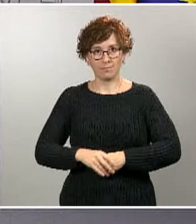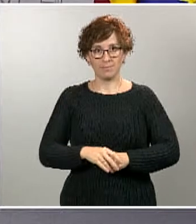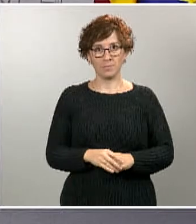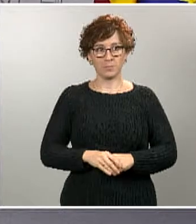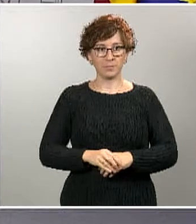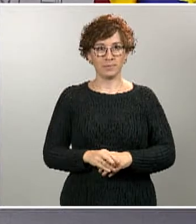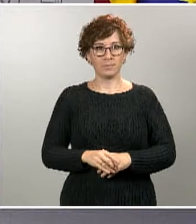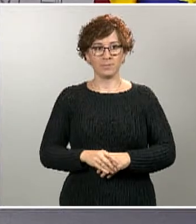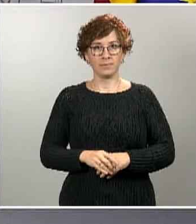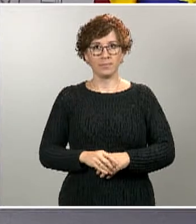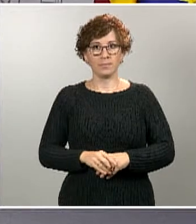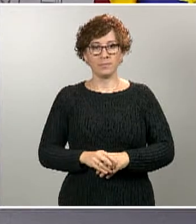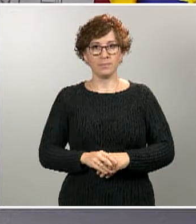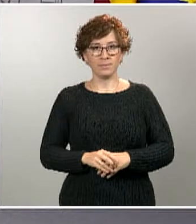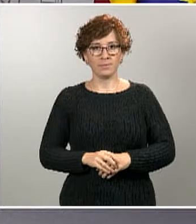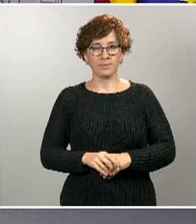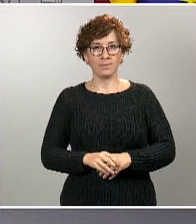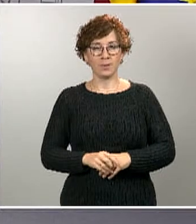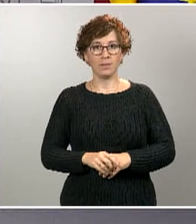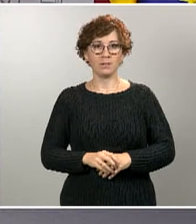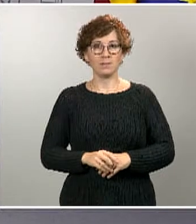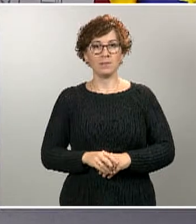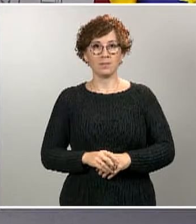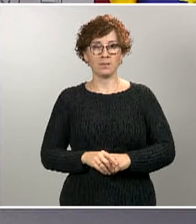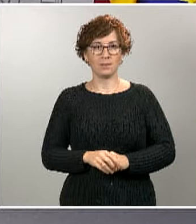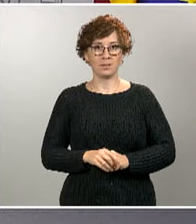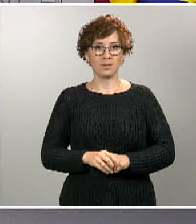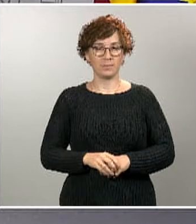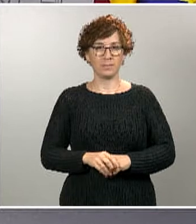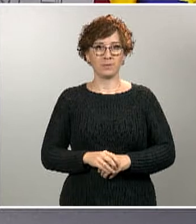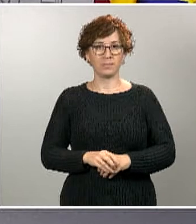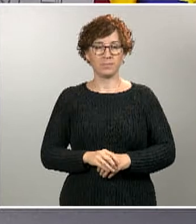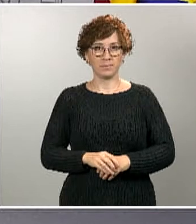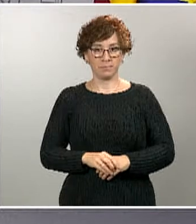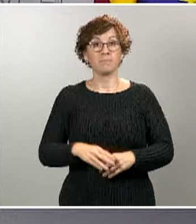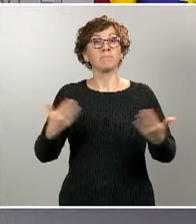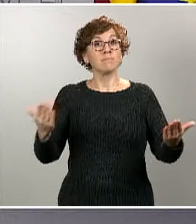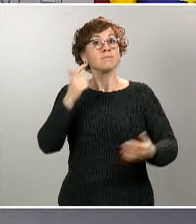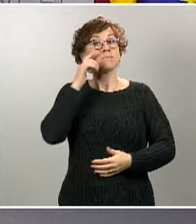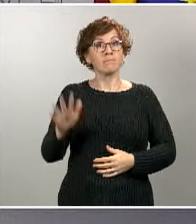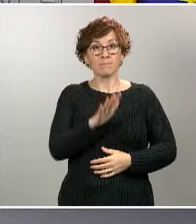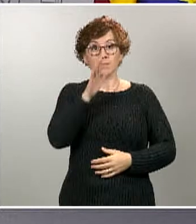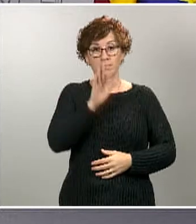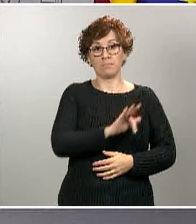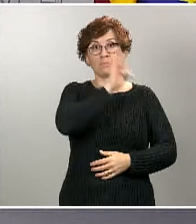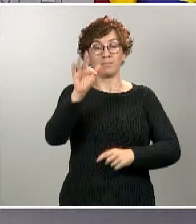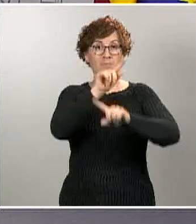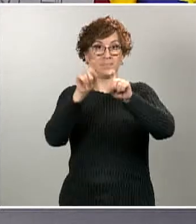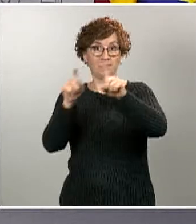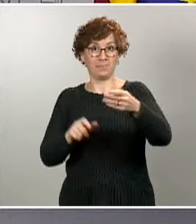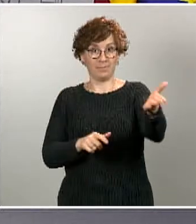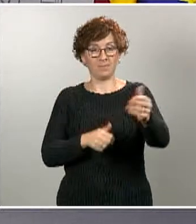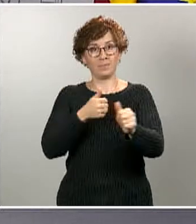Muchas gracias, ministro. Y si ahora, si les parece, pasaríamos al turno de preguntas que va a ordenar el secretario de Estado de